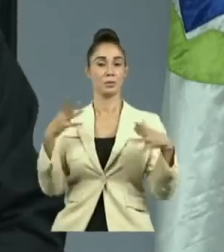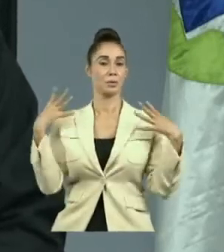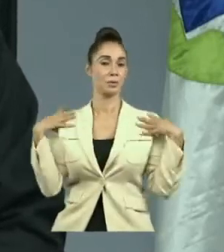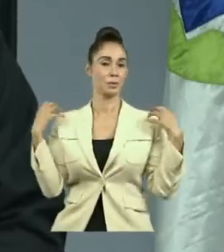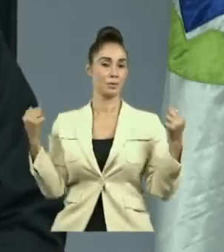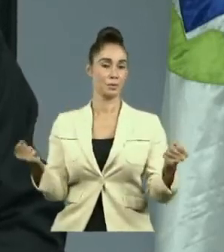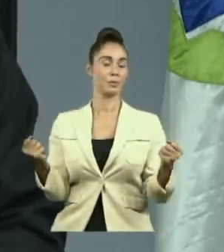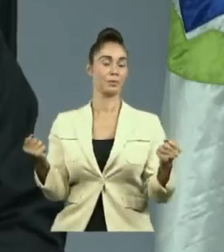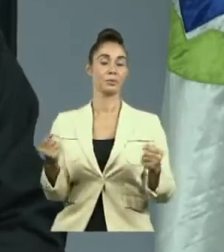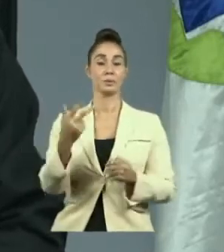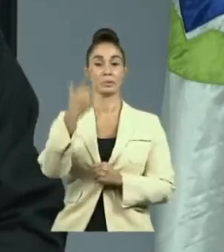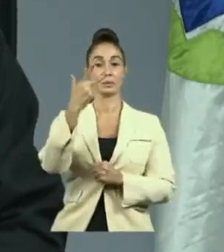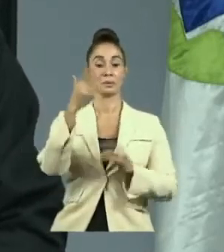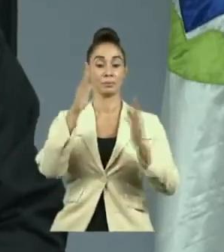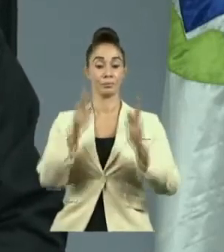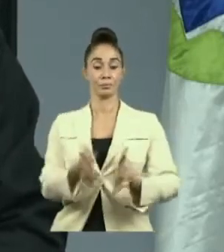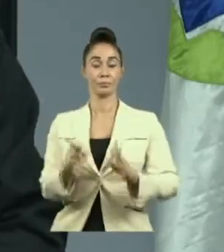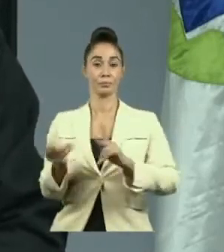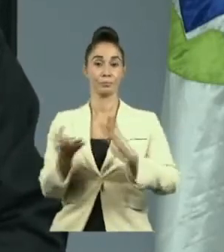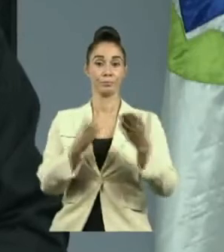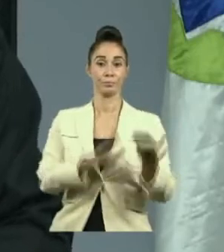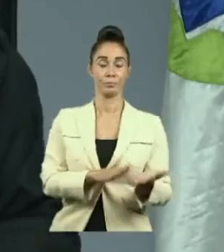tres fallecimientos